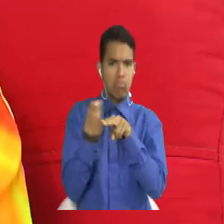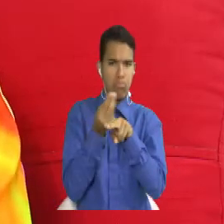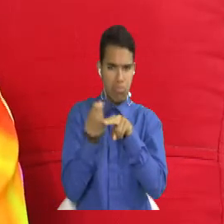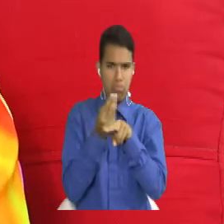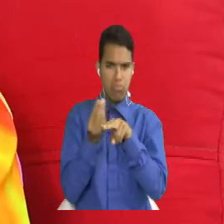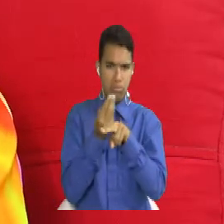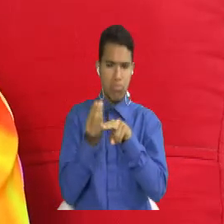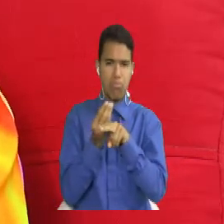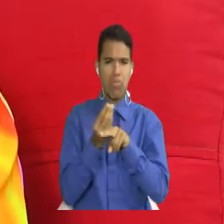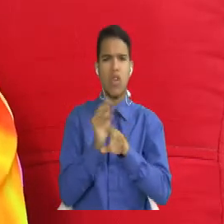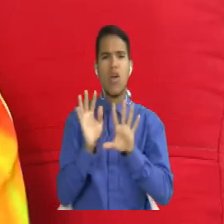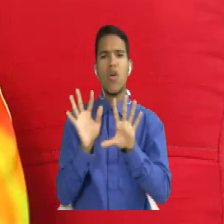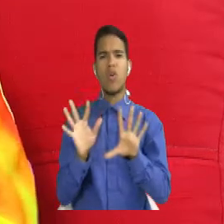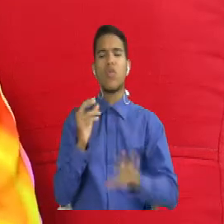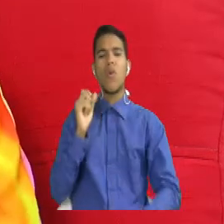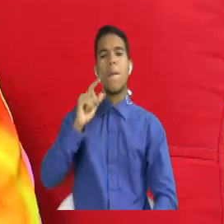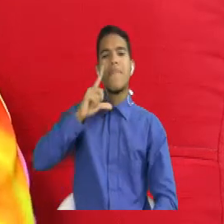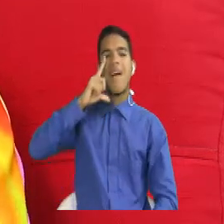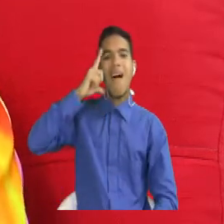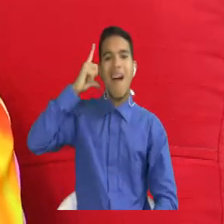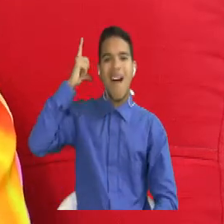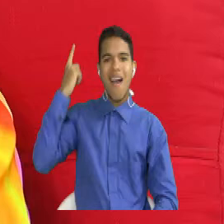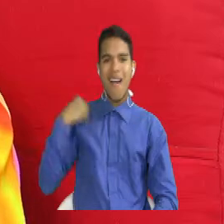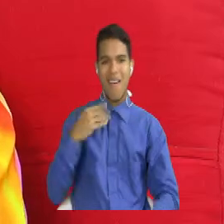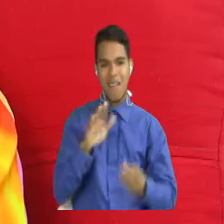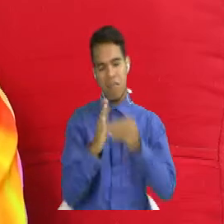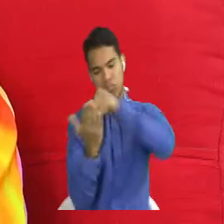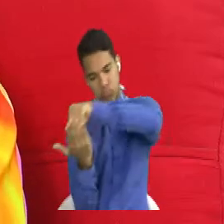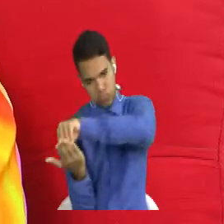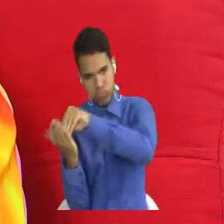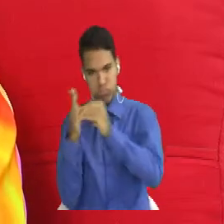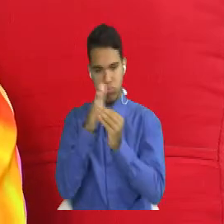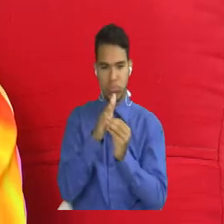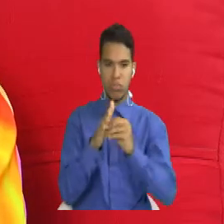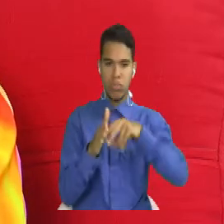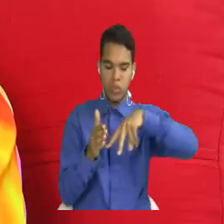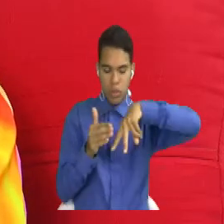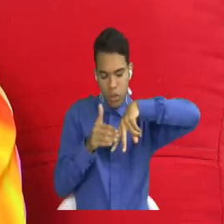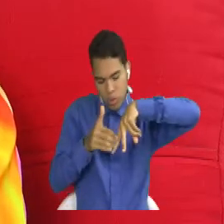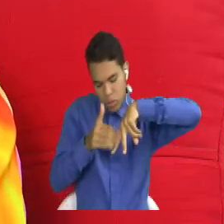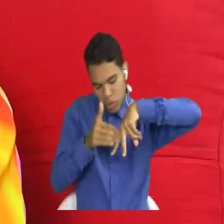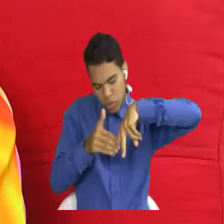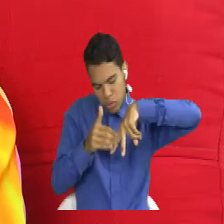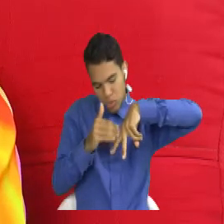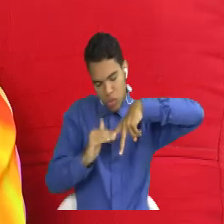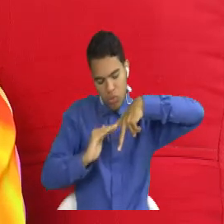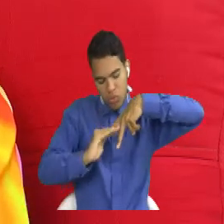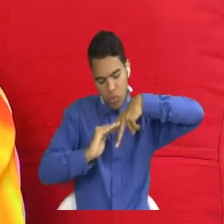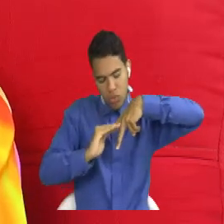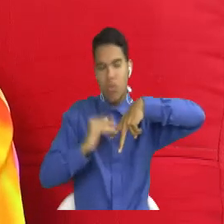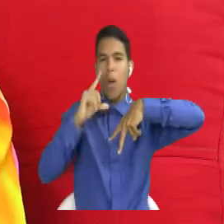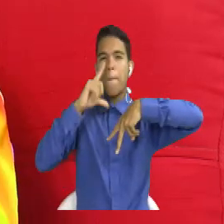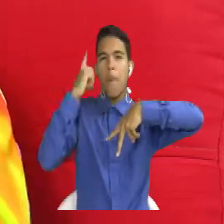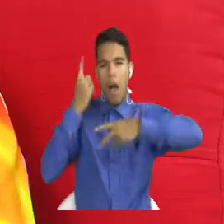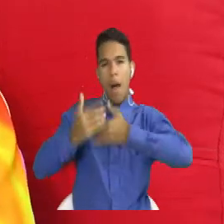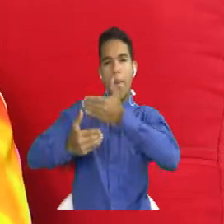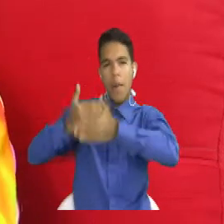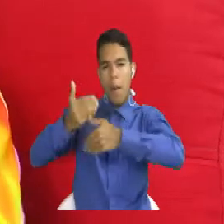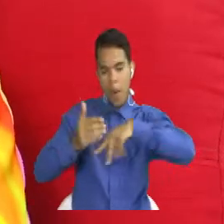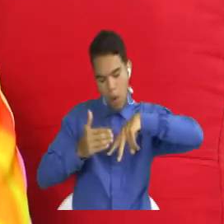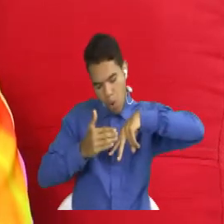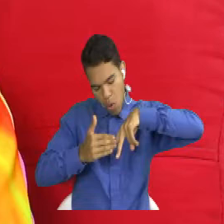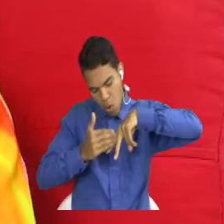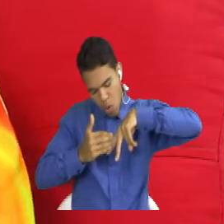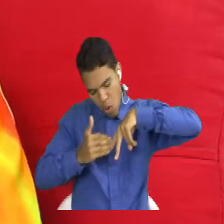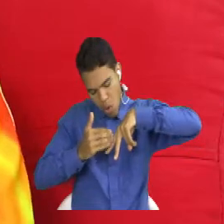blanqueamiento, se puede hacer un blanqueamiento, en mi estética lo realizamos. Se puede hacer, vas a mi estética,